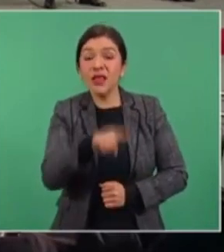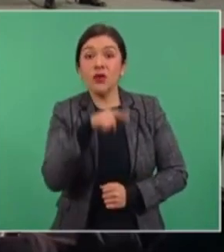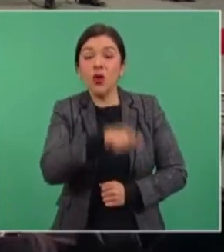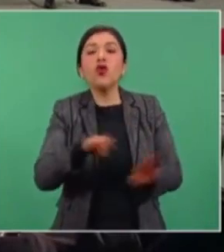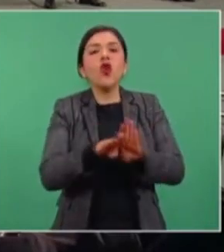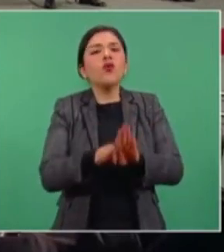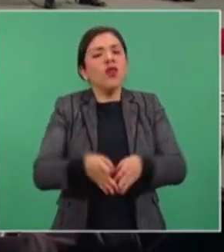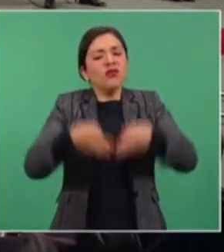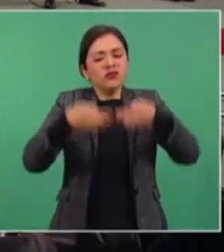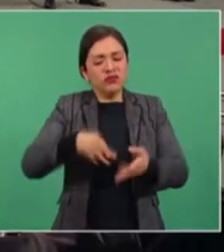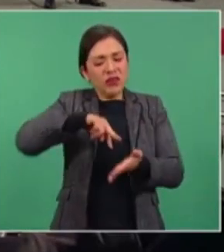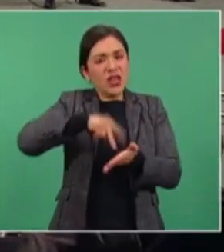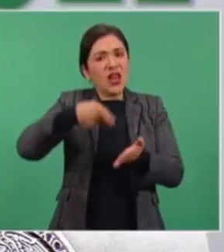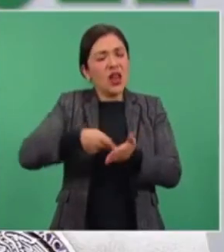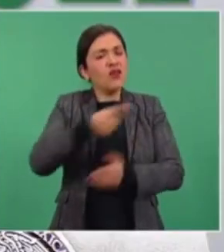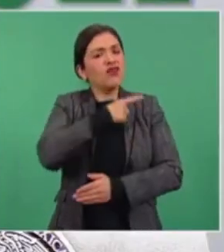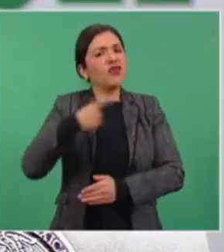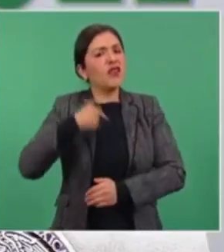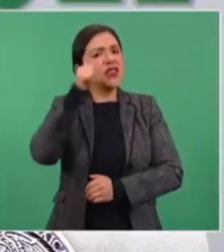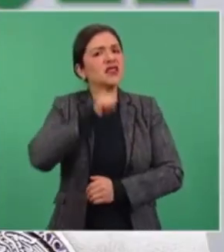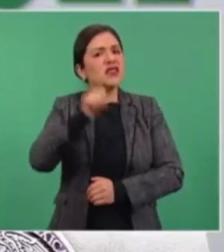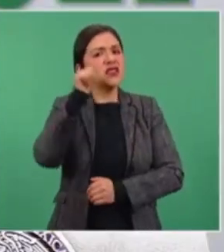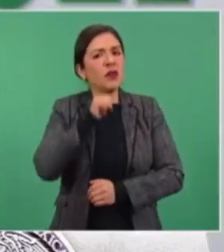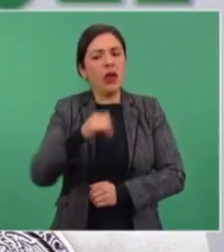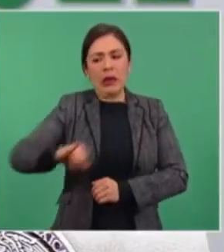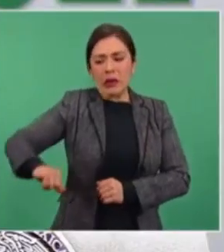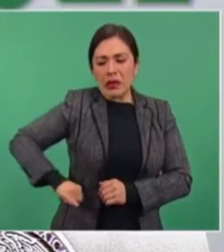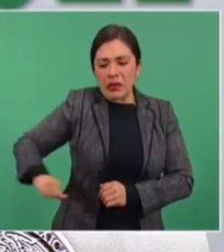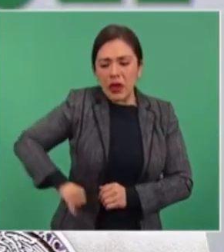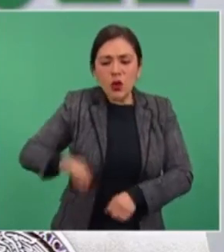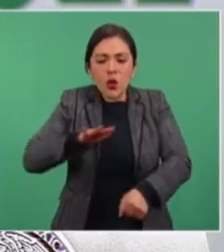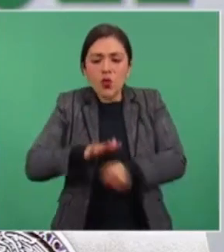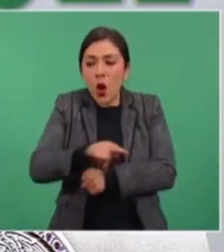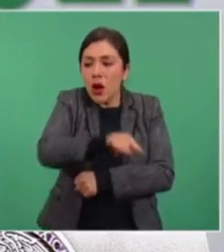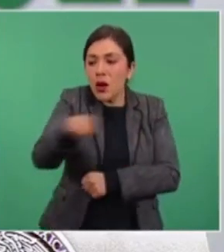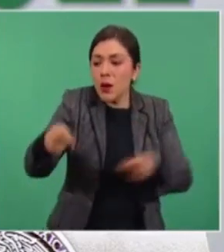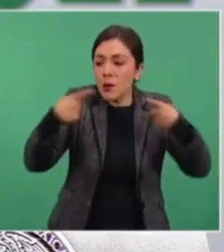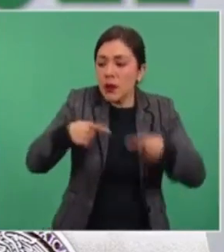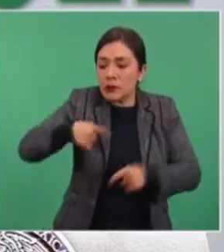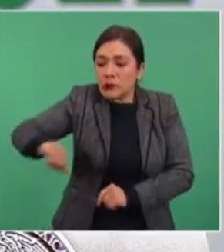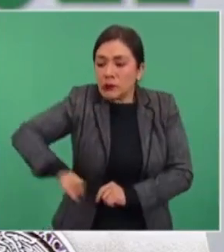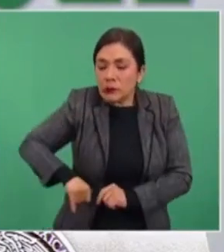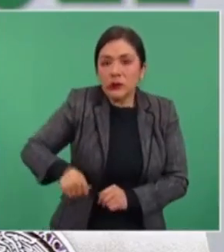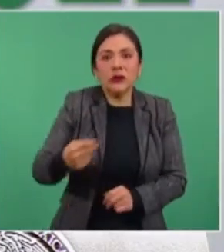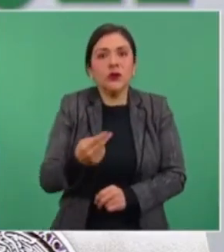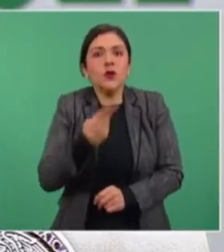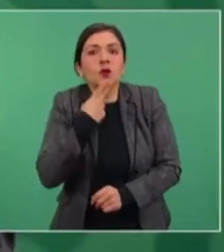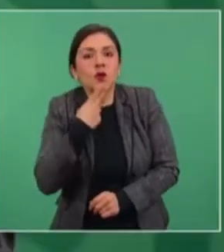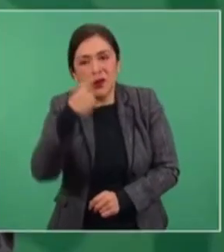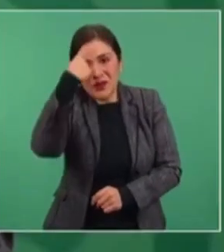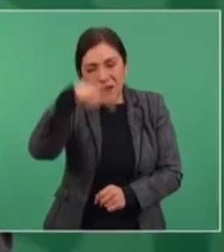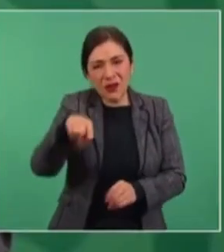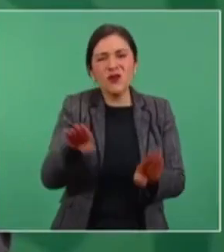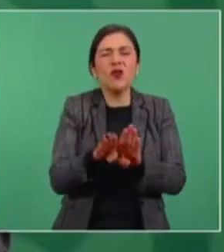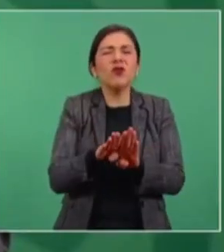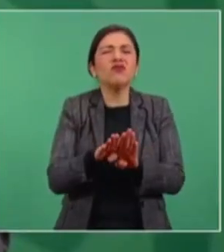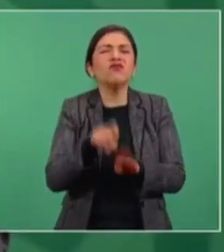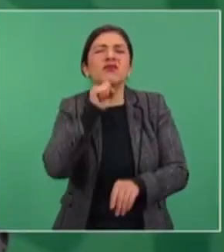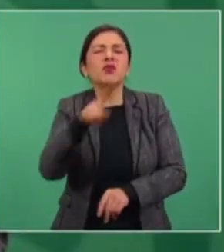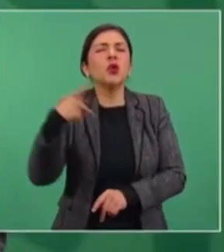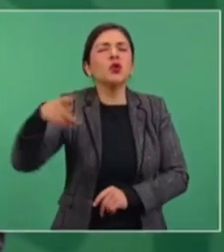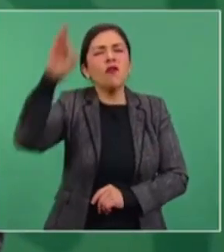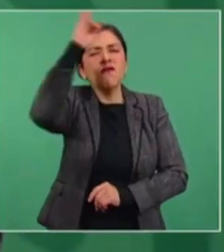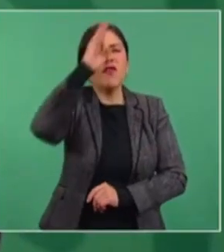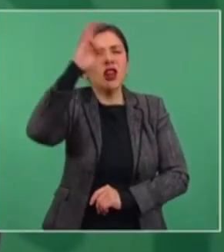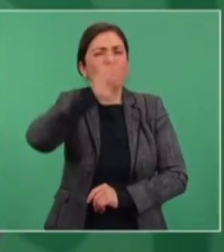desprender, interesado en todo lo que al hombre interesa, convencido con el filósofo español,